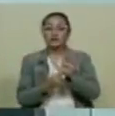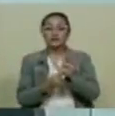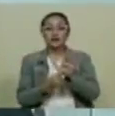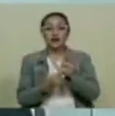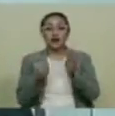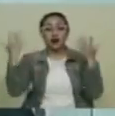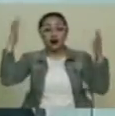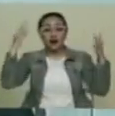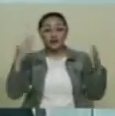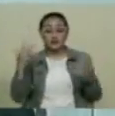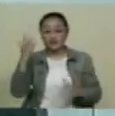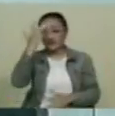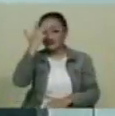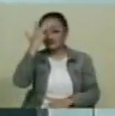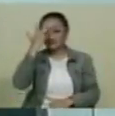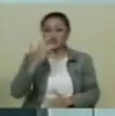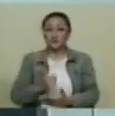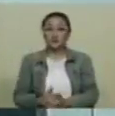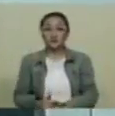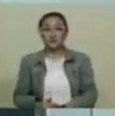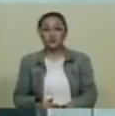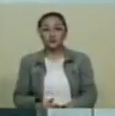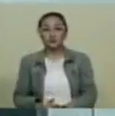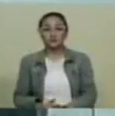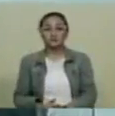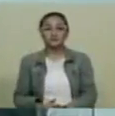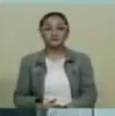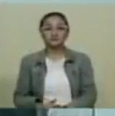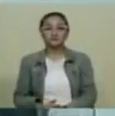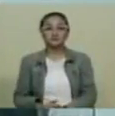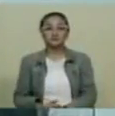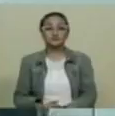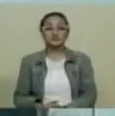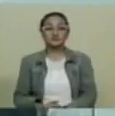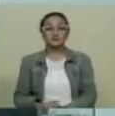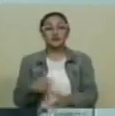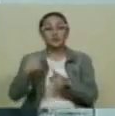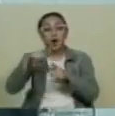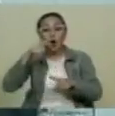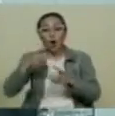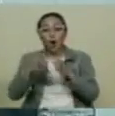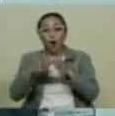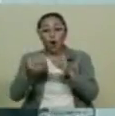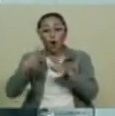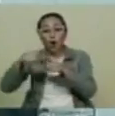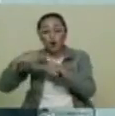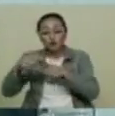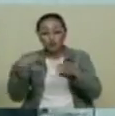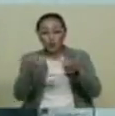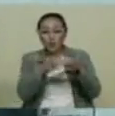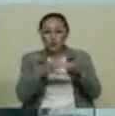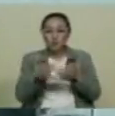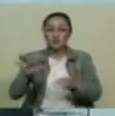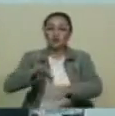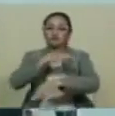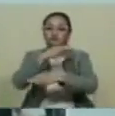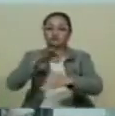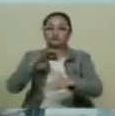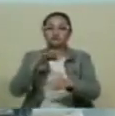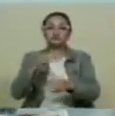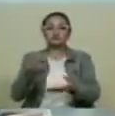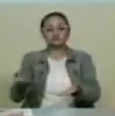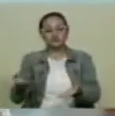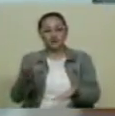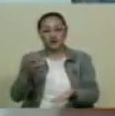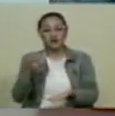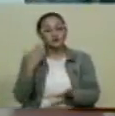con nuestros indígenas mapoyo y con los cultores de la Curagua, a recibir a los victoriosos. Bien,